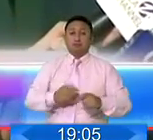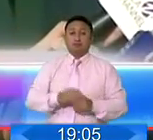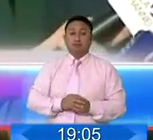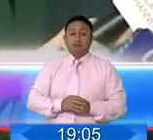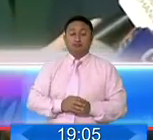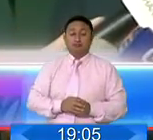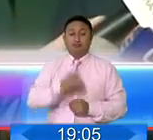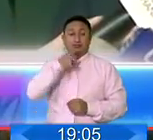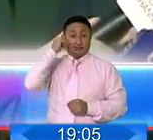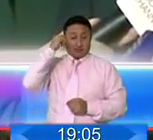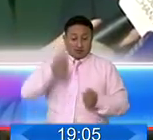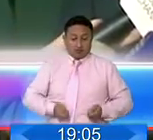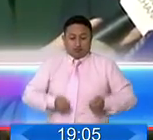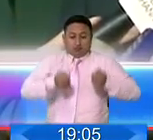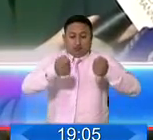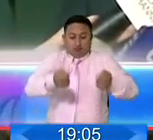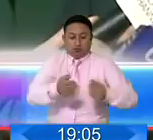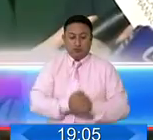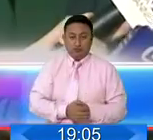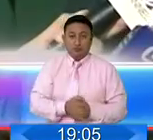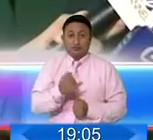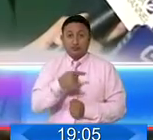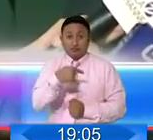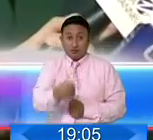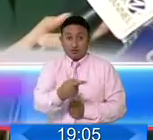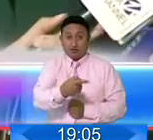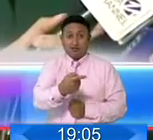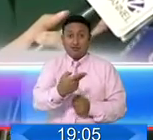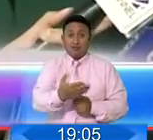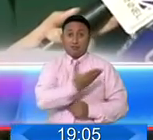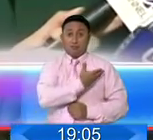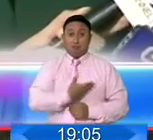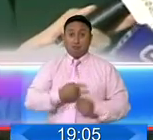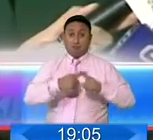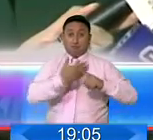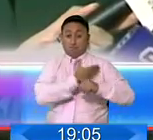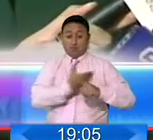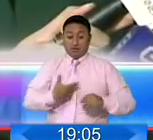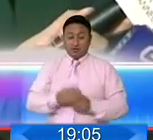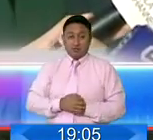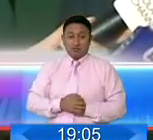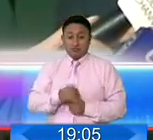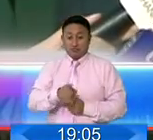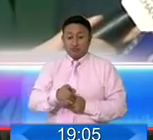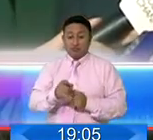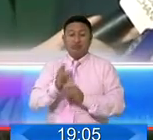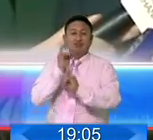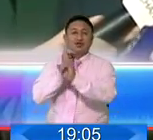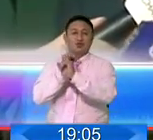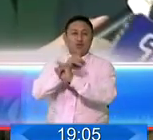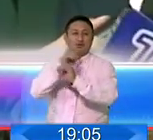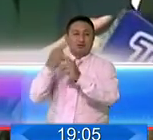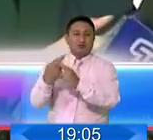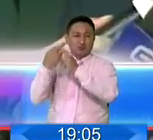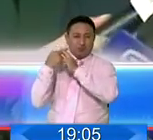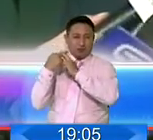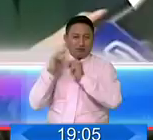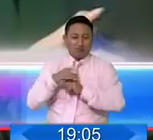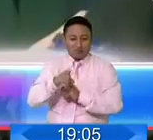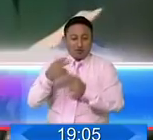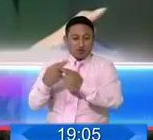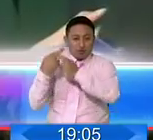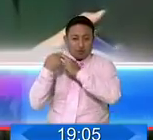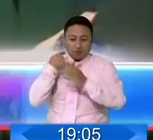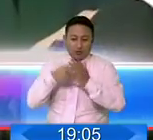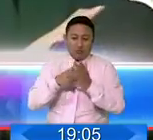del ex presidente de la República, y por instrucción del ex presidente de la República, se ofició a los entes pertinentes que tienen la competencia, por